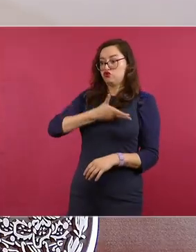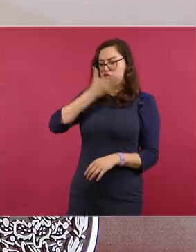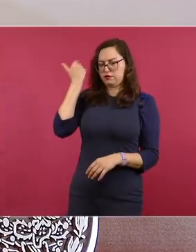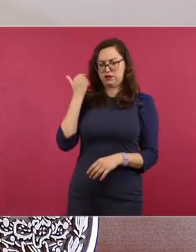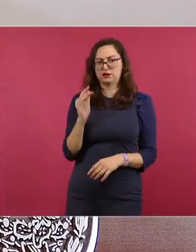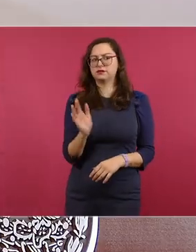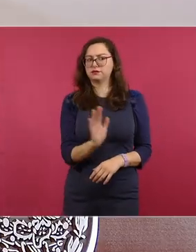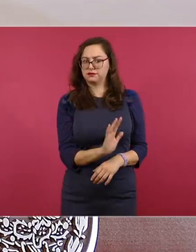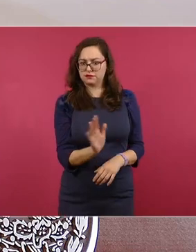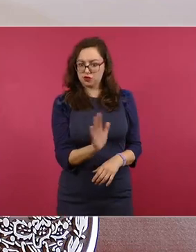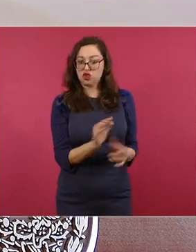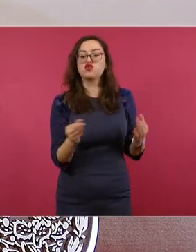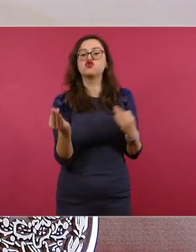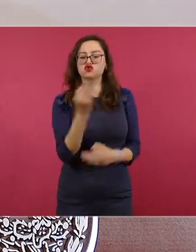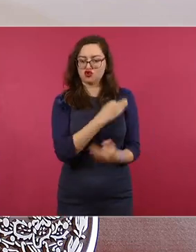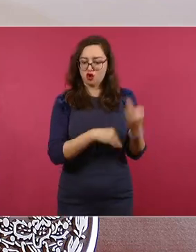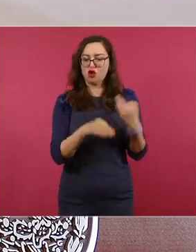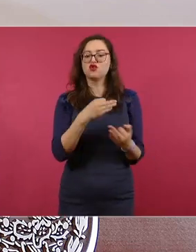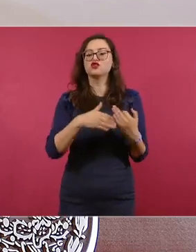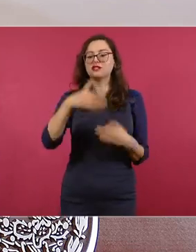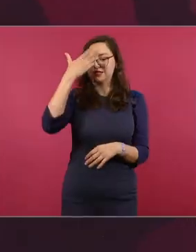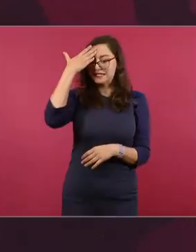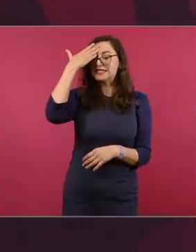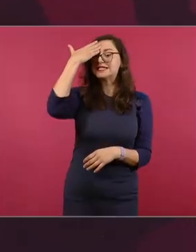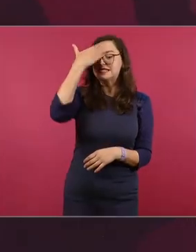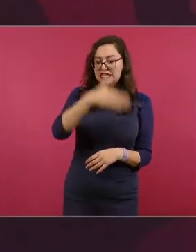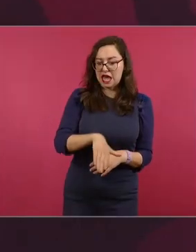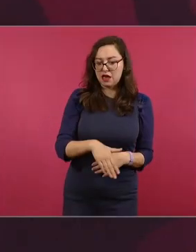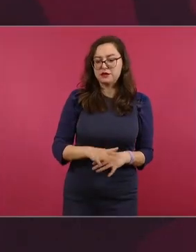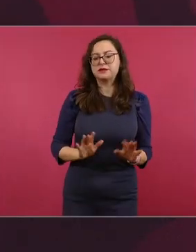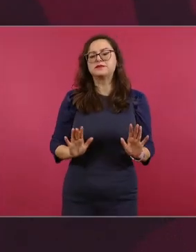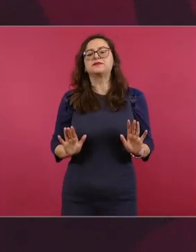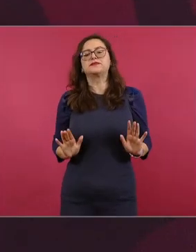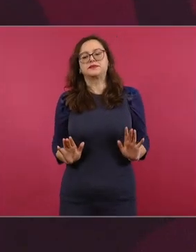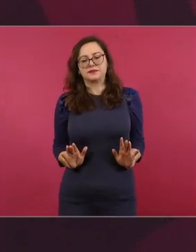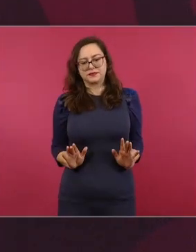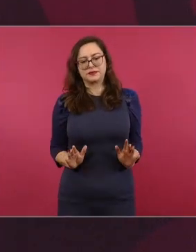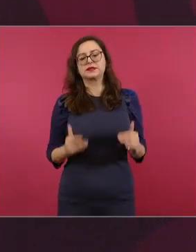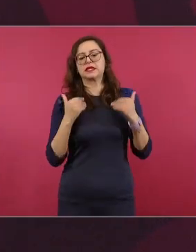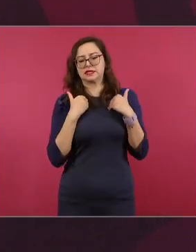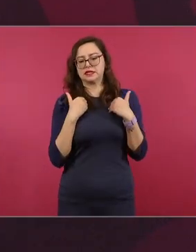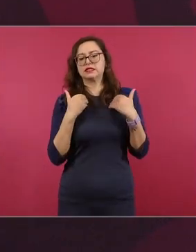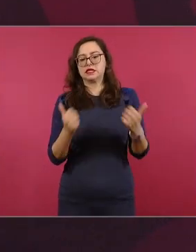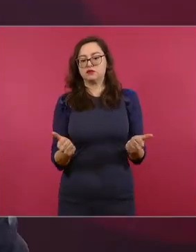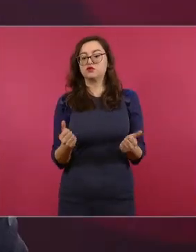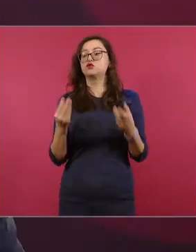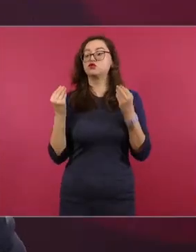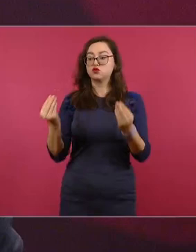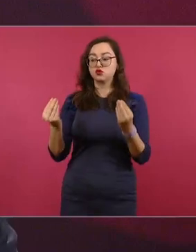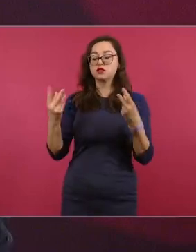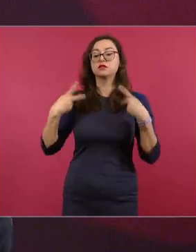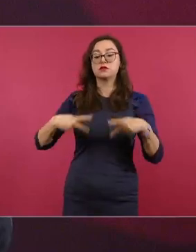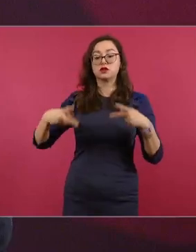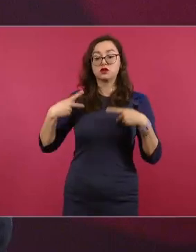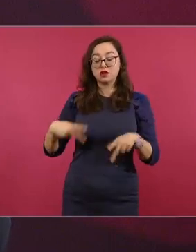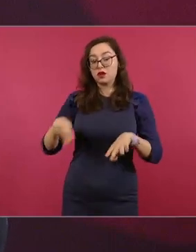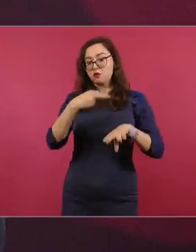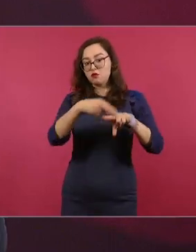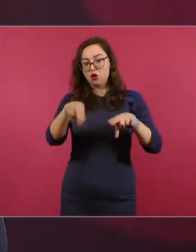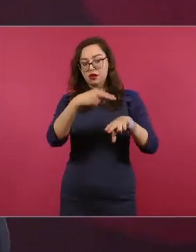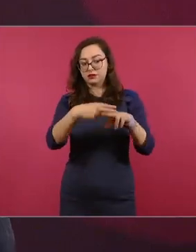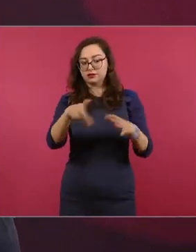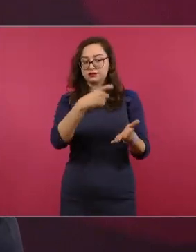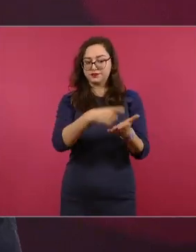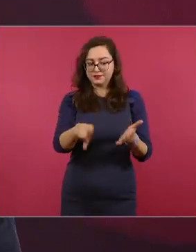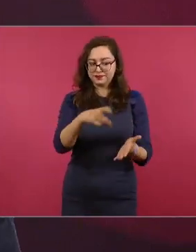Y bueno, como era Semana Santa, todavía por solidarizarnos con los pasajeros, dejamos pasar toda